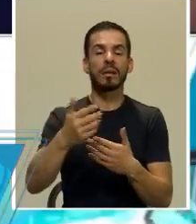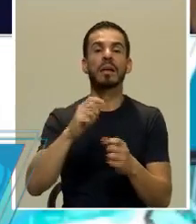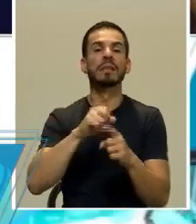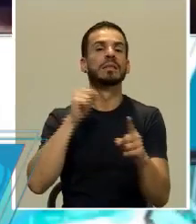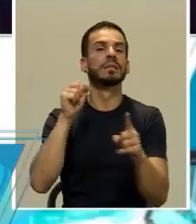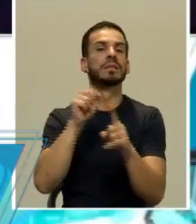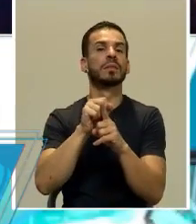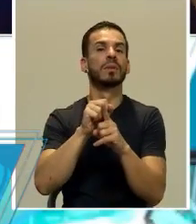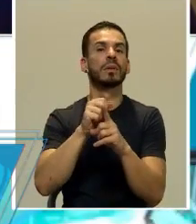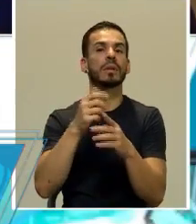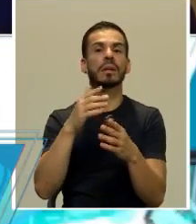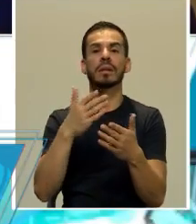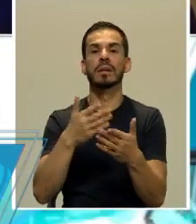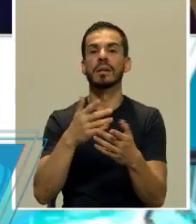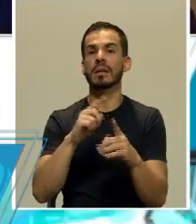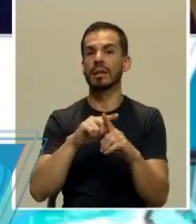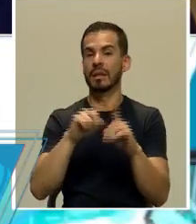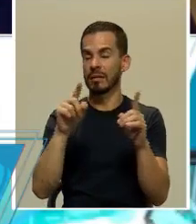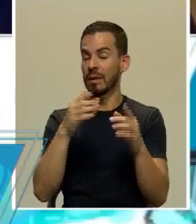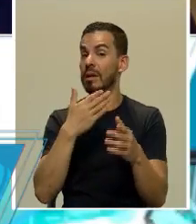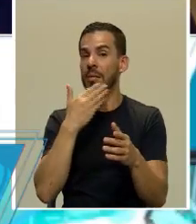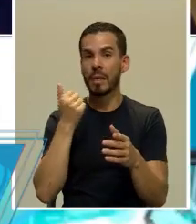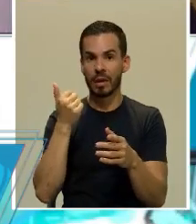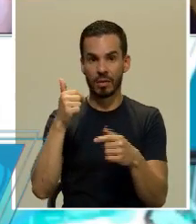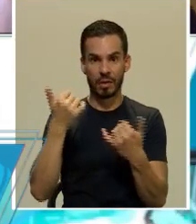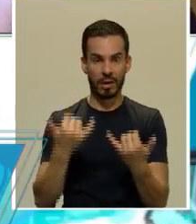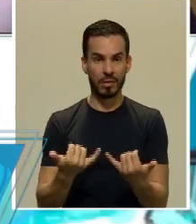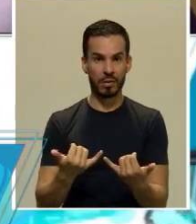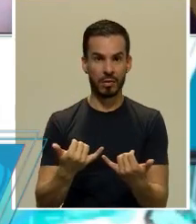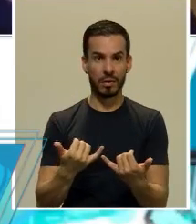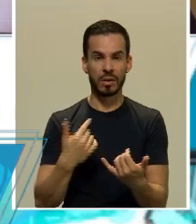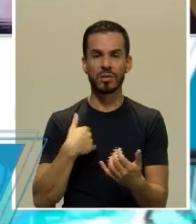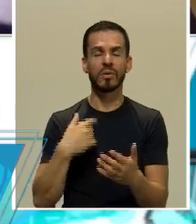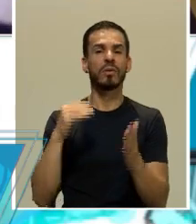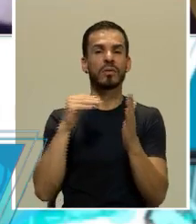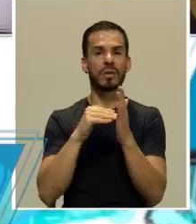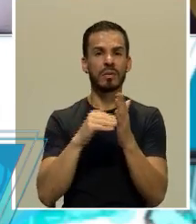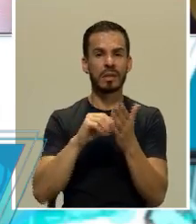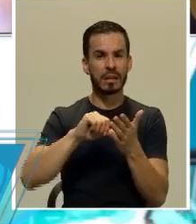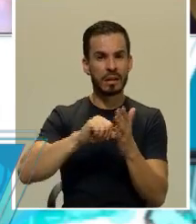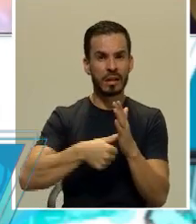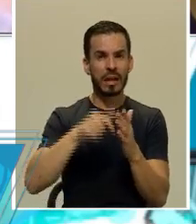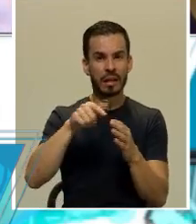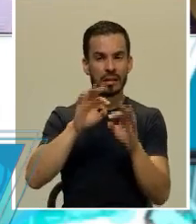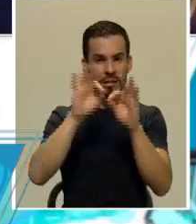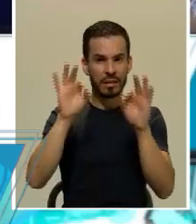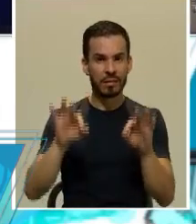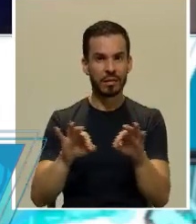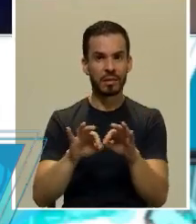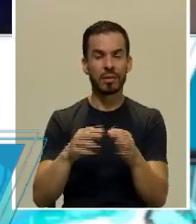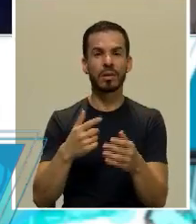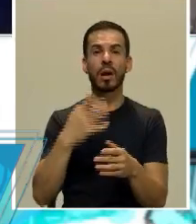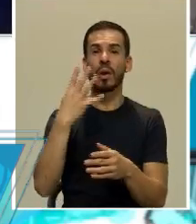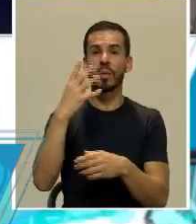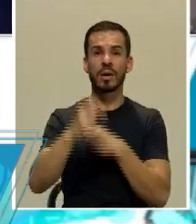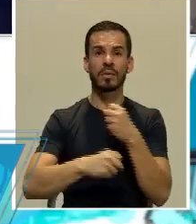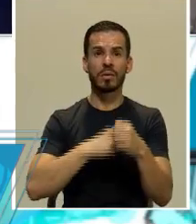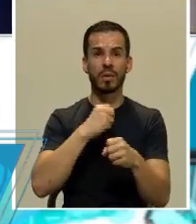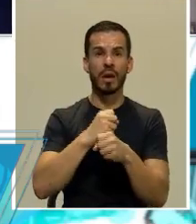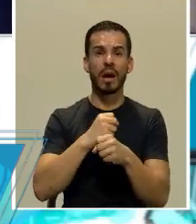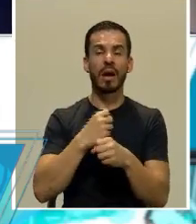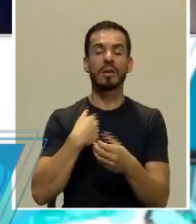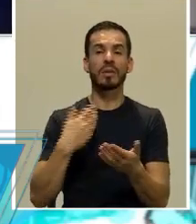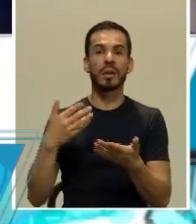en una situación y circunstancia muchísimo mejor. Y de nuevo, repito, yo quiero realmente hacer hincapié en esa figura. O sea, en 4 años